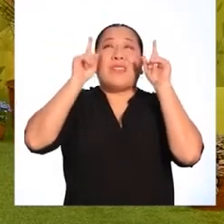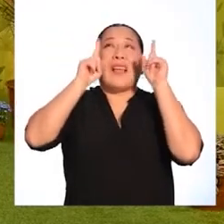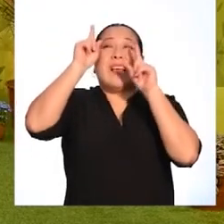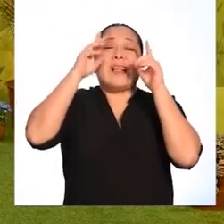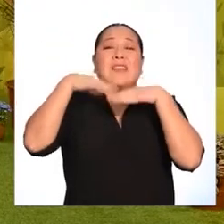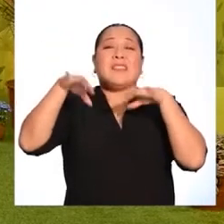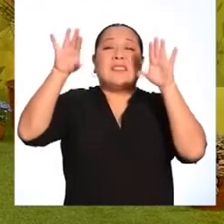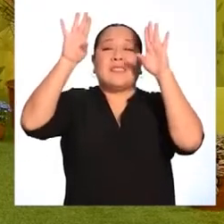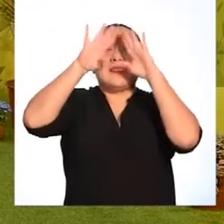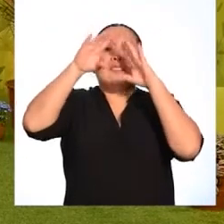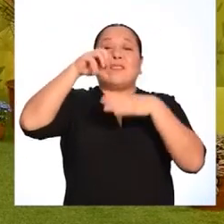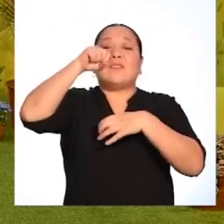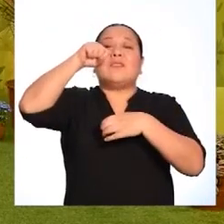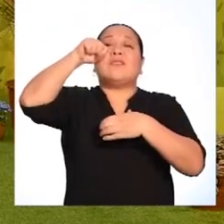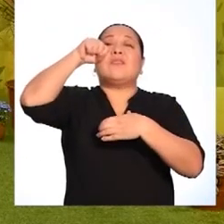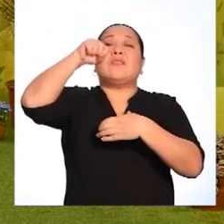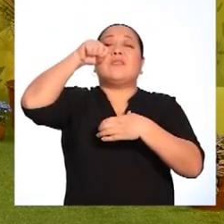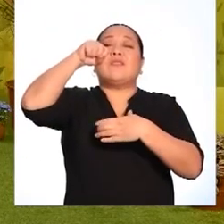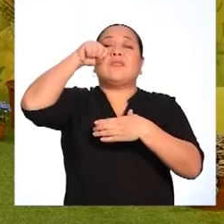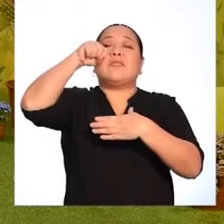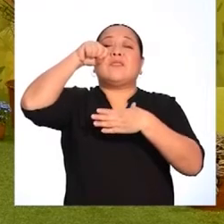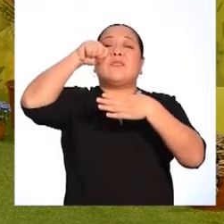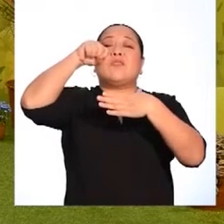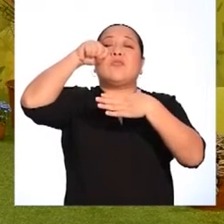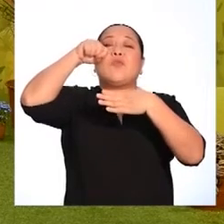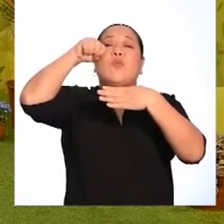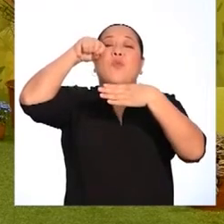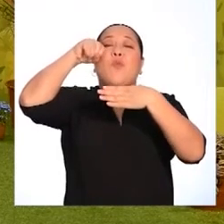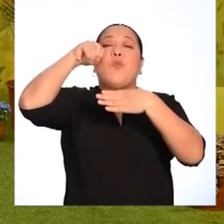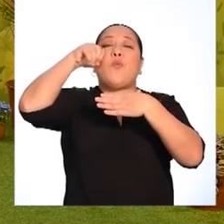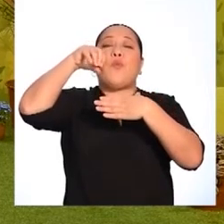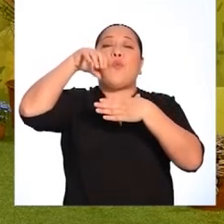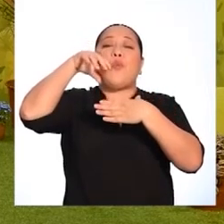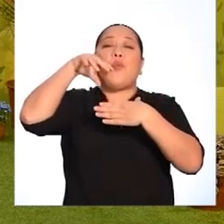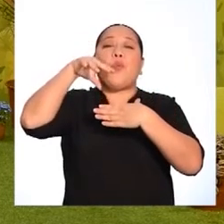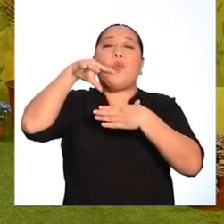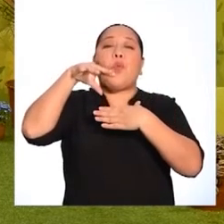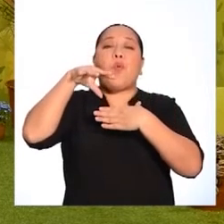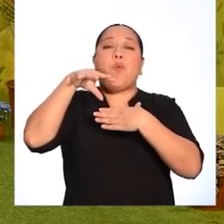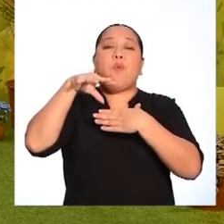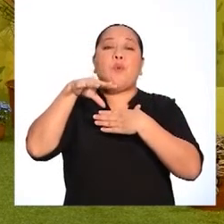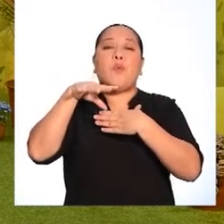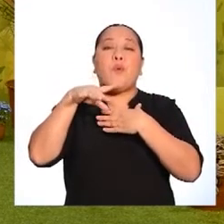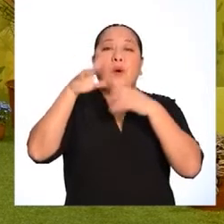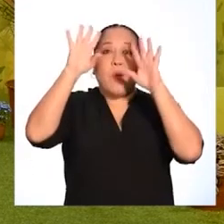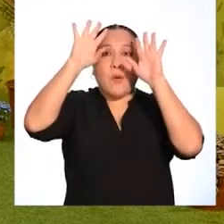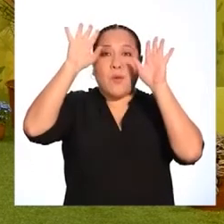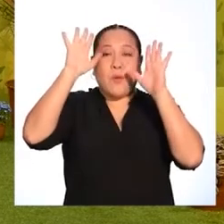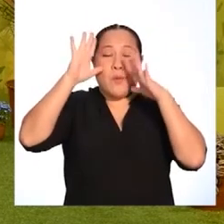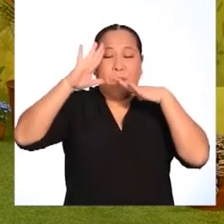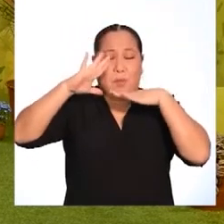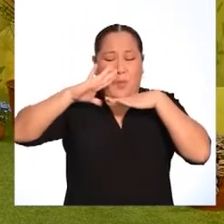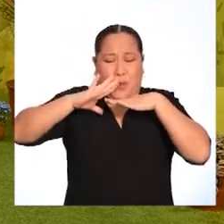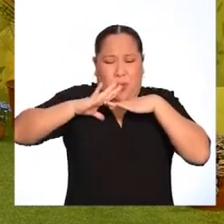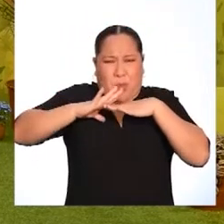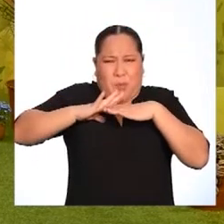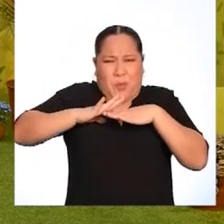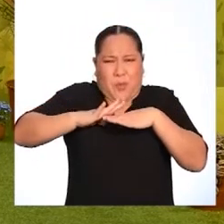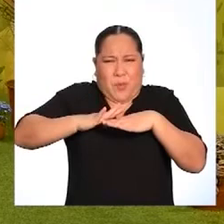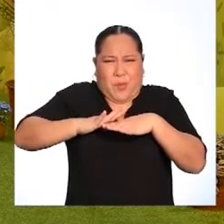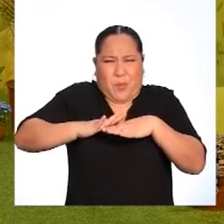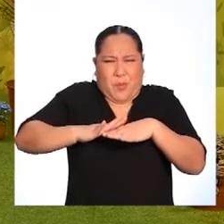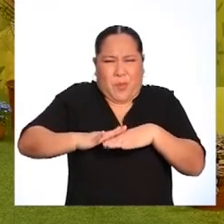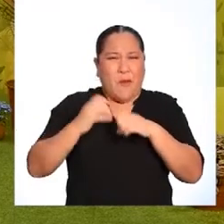muy arriba muy arriba luego exhalamos bajando los brazos como si presionamos